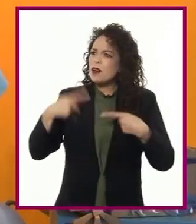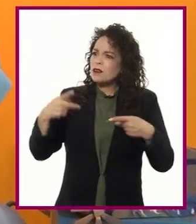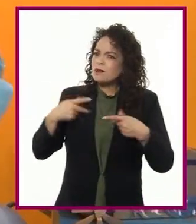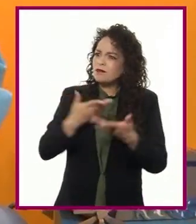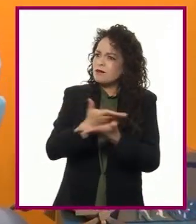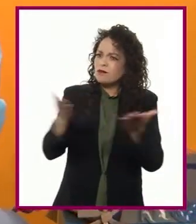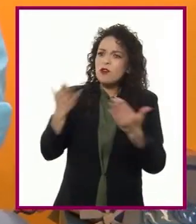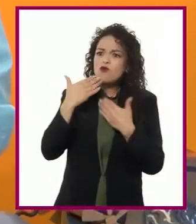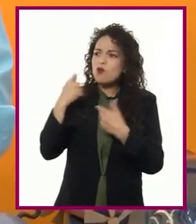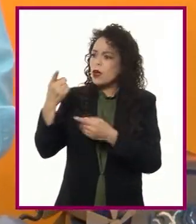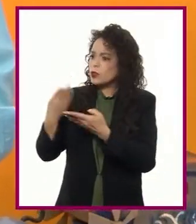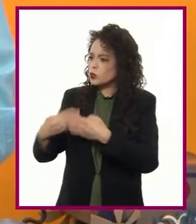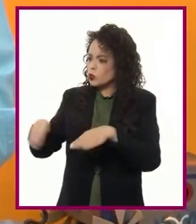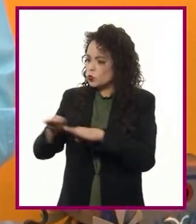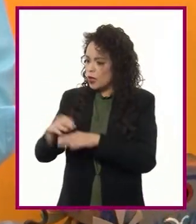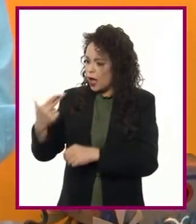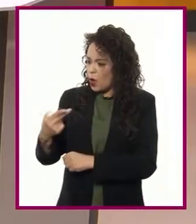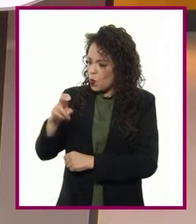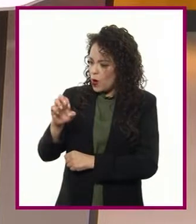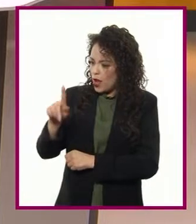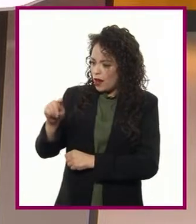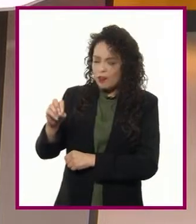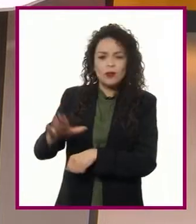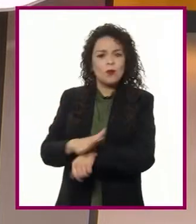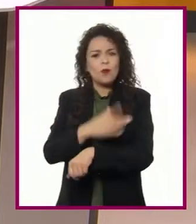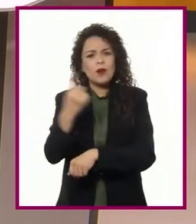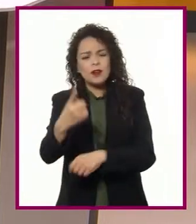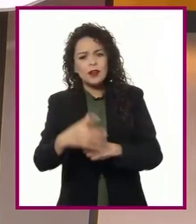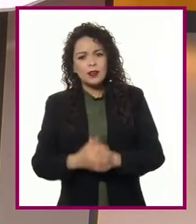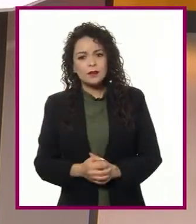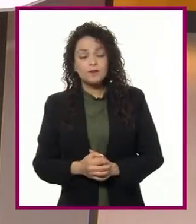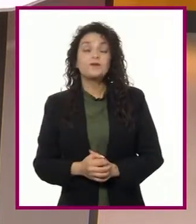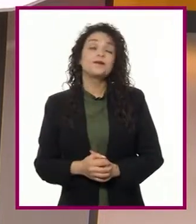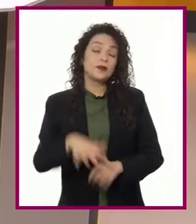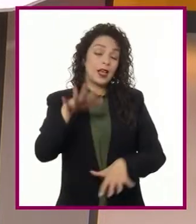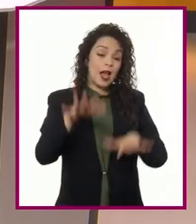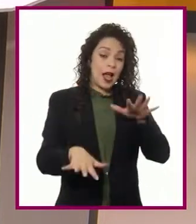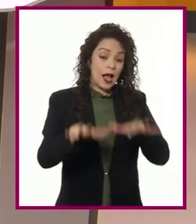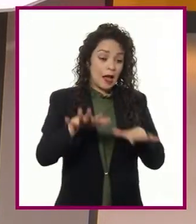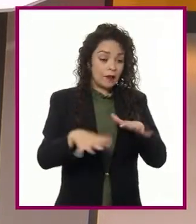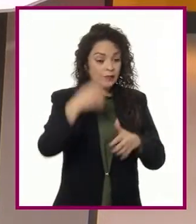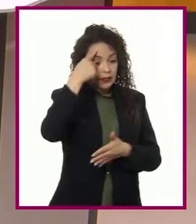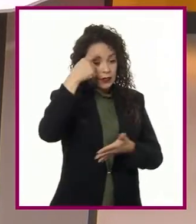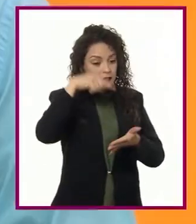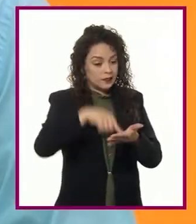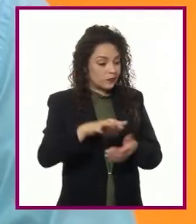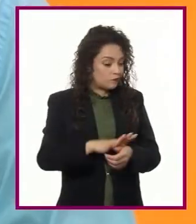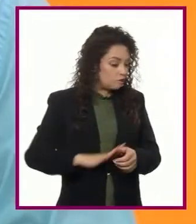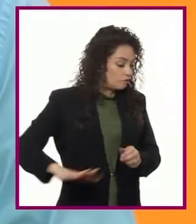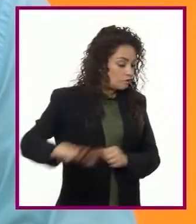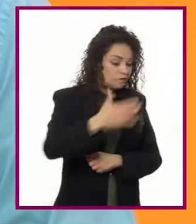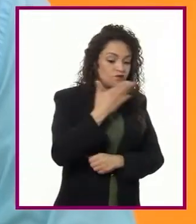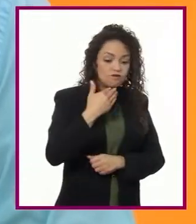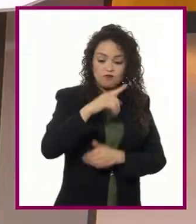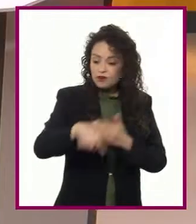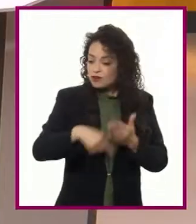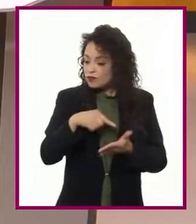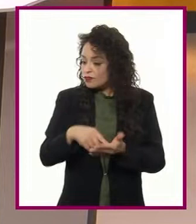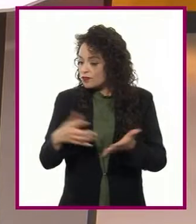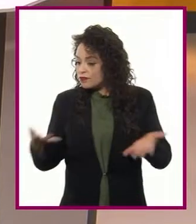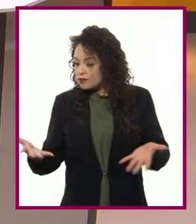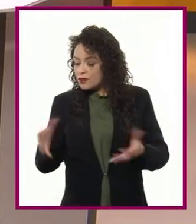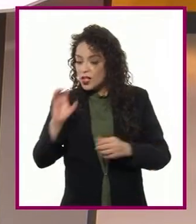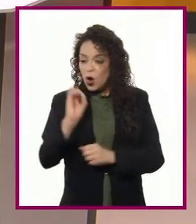sus hogares? En ocasiones se debe a que creemos que no contamos con el espacio suficiente o que no tenemos